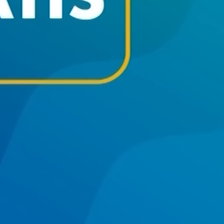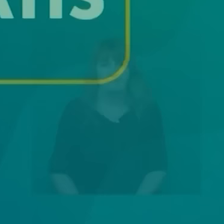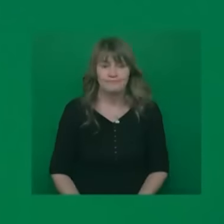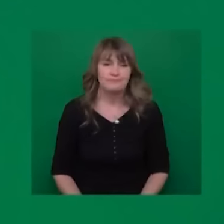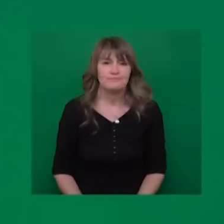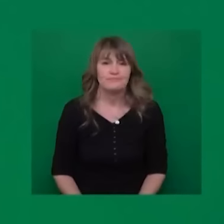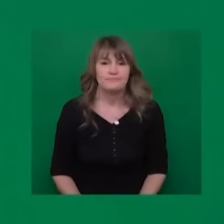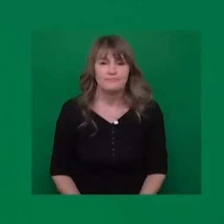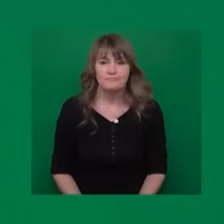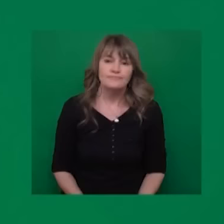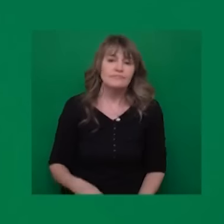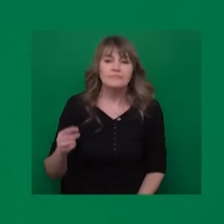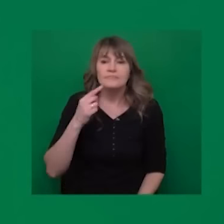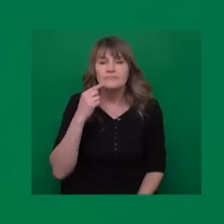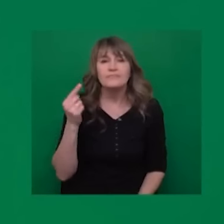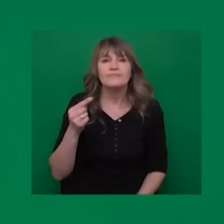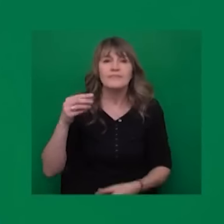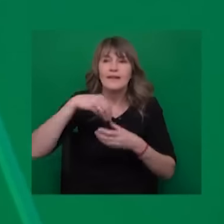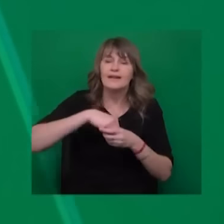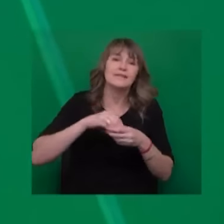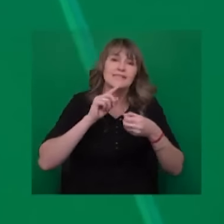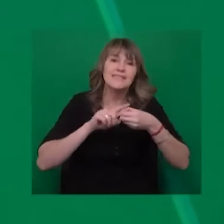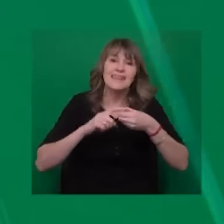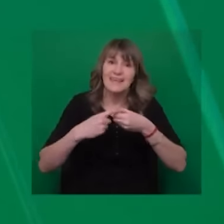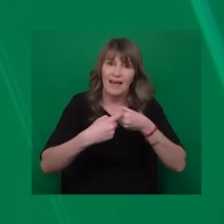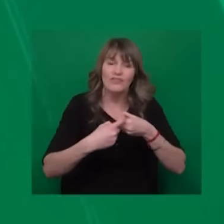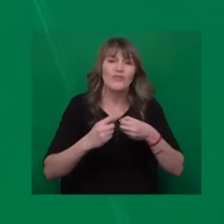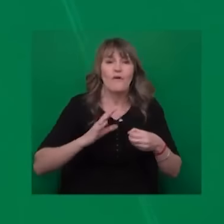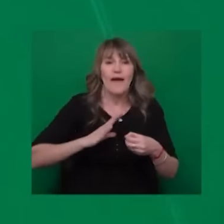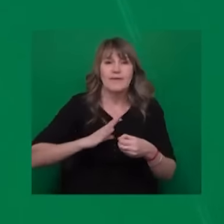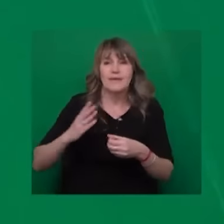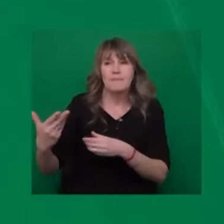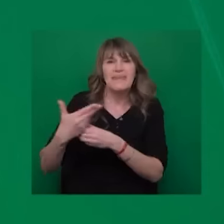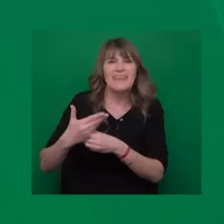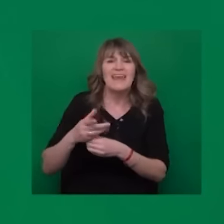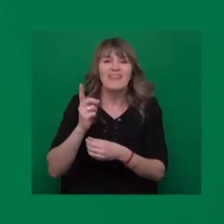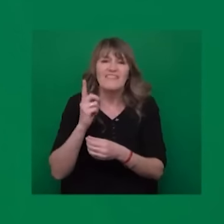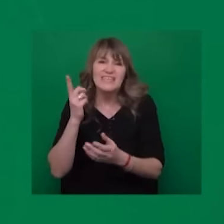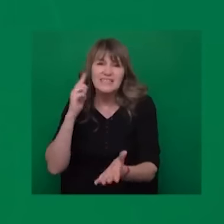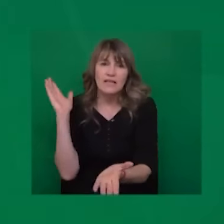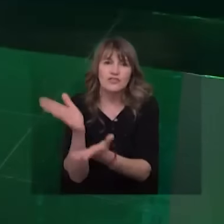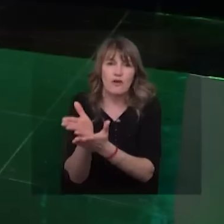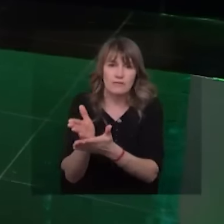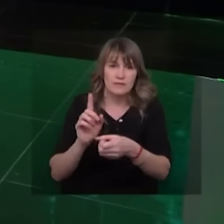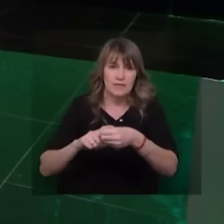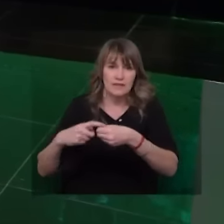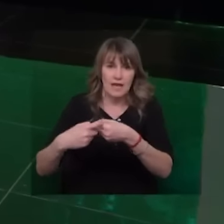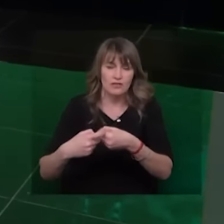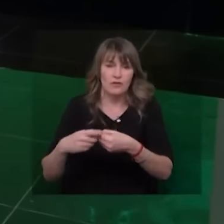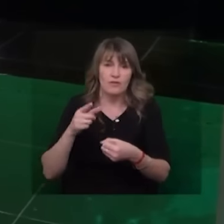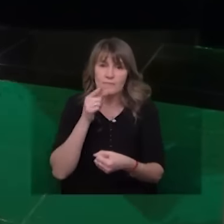beneficios y qué dicen desde los sindicatos que piden la sanción hacia el gremio policial nos cuenta Martín